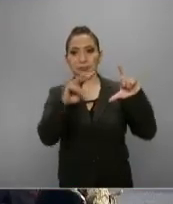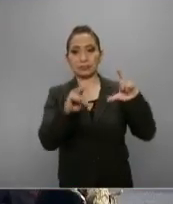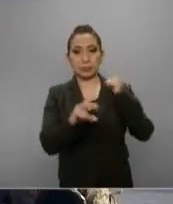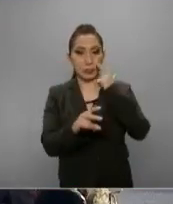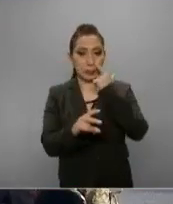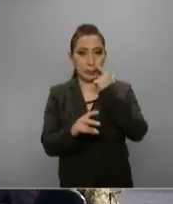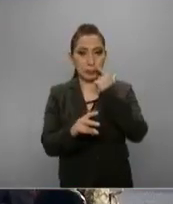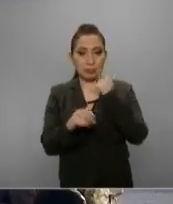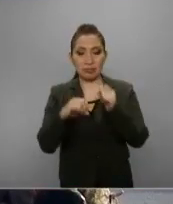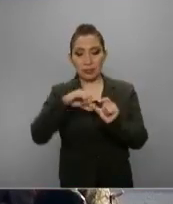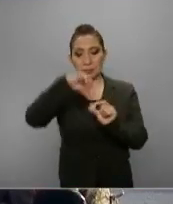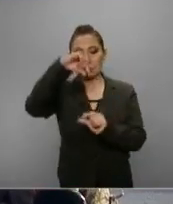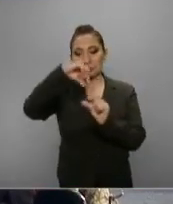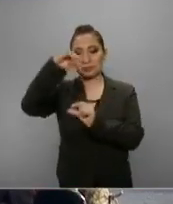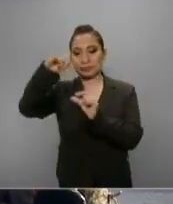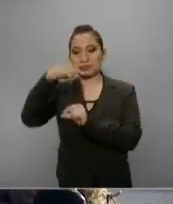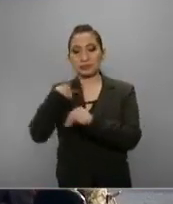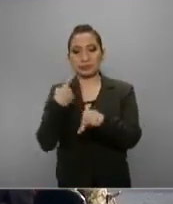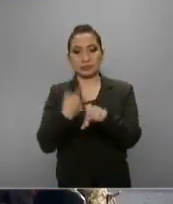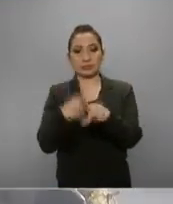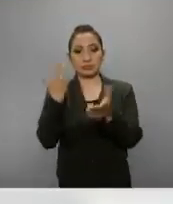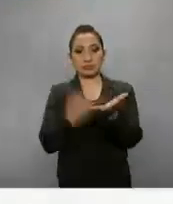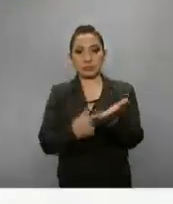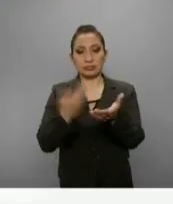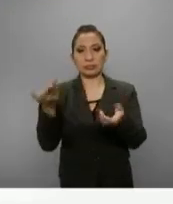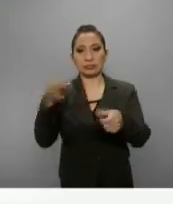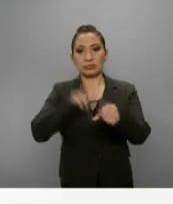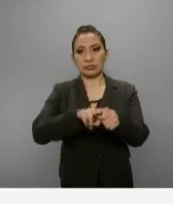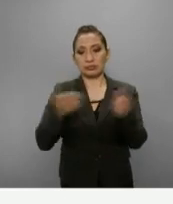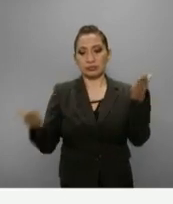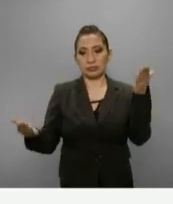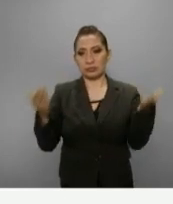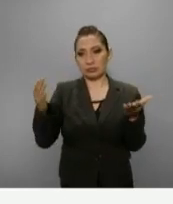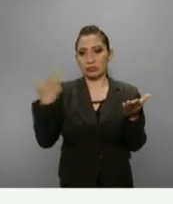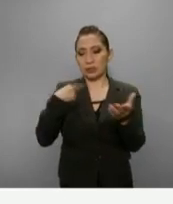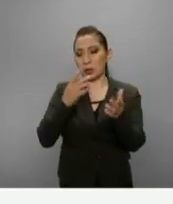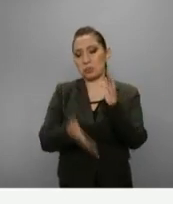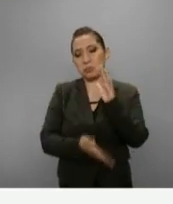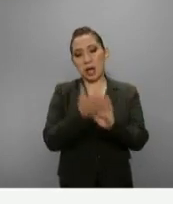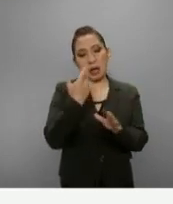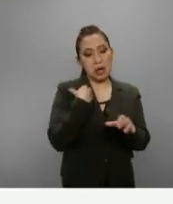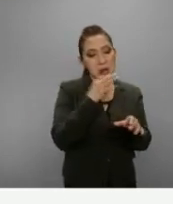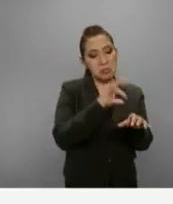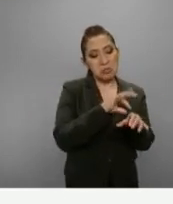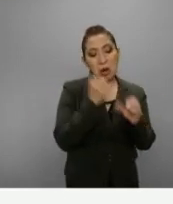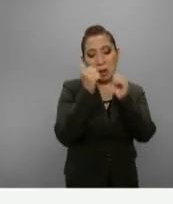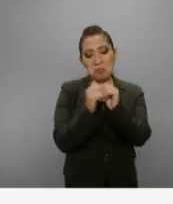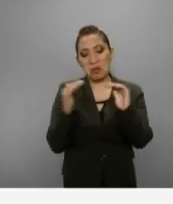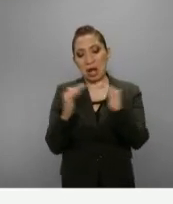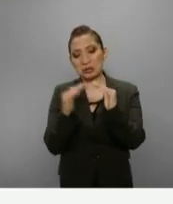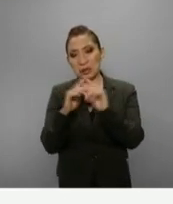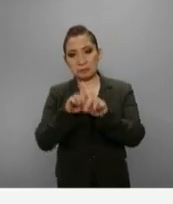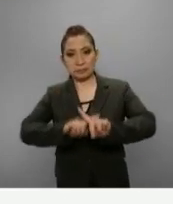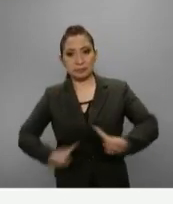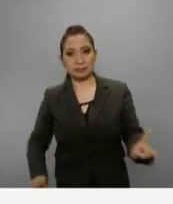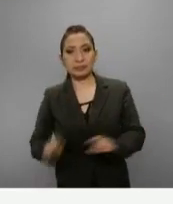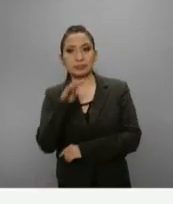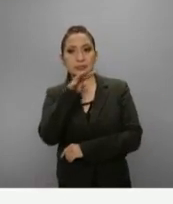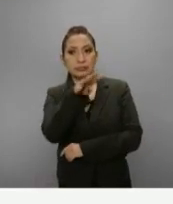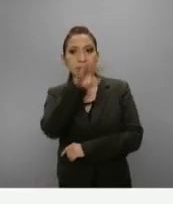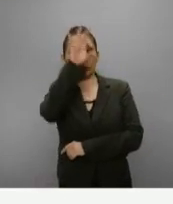nuestra distribución de casos hospitalizados comparados con ambulatorios, una diferencia